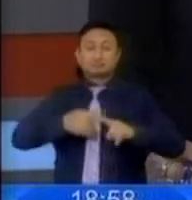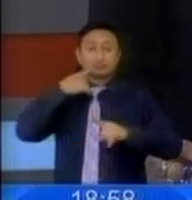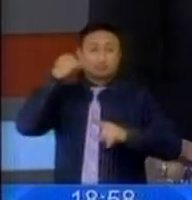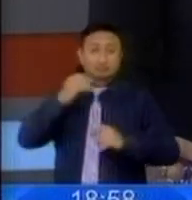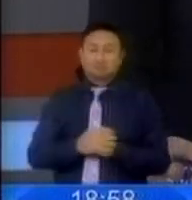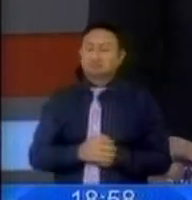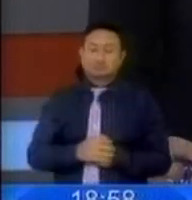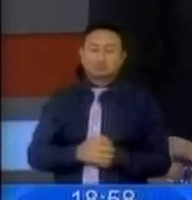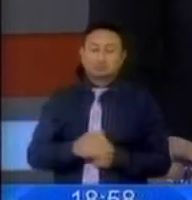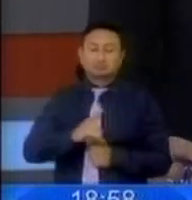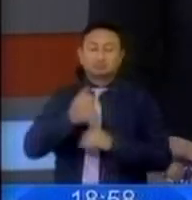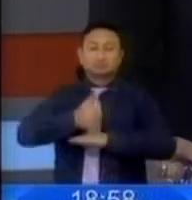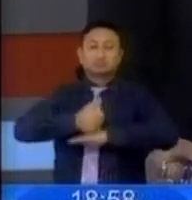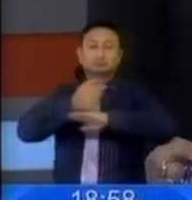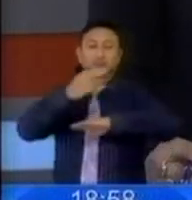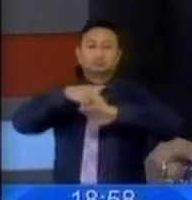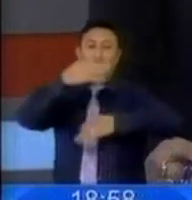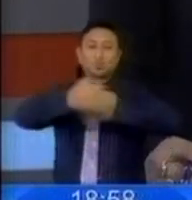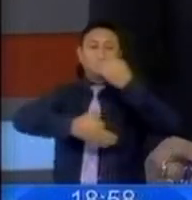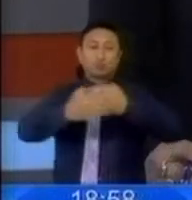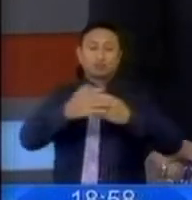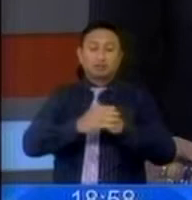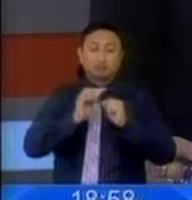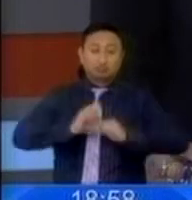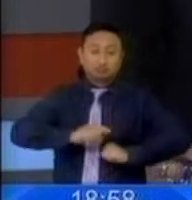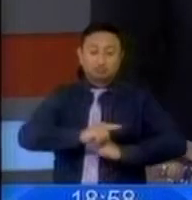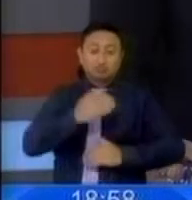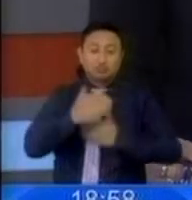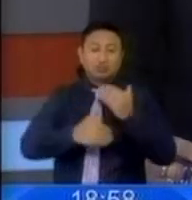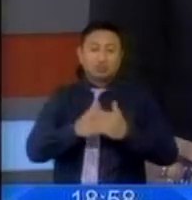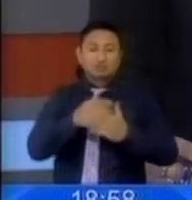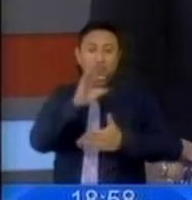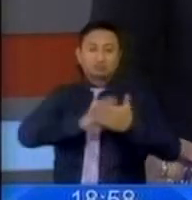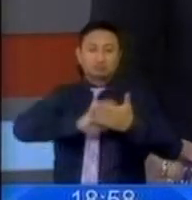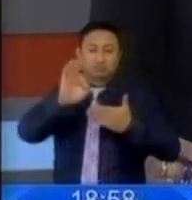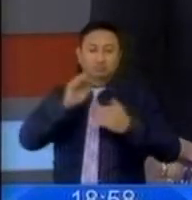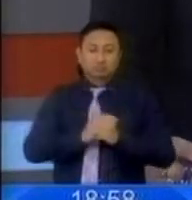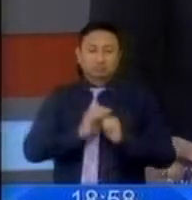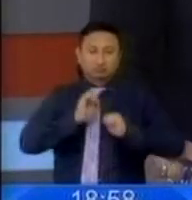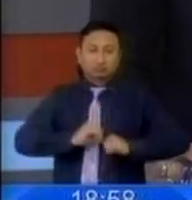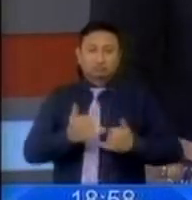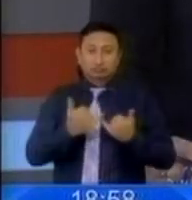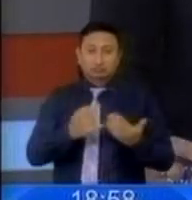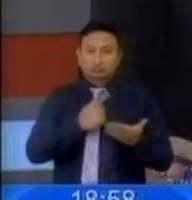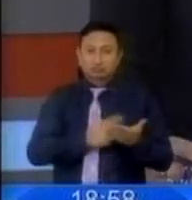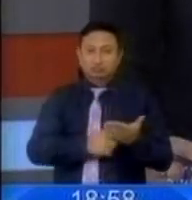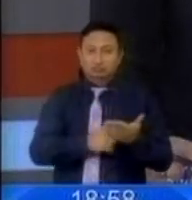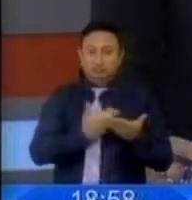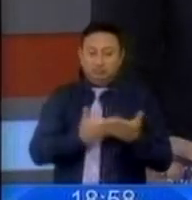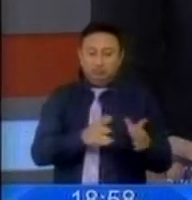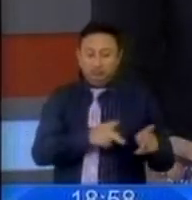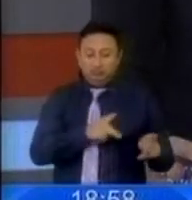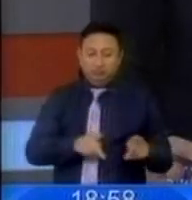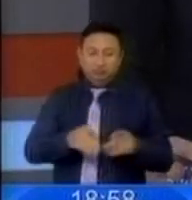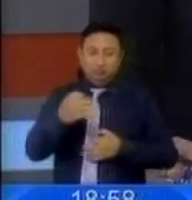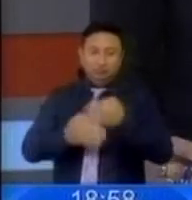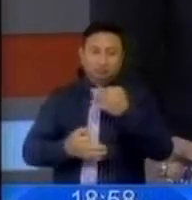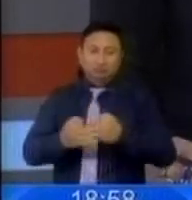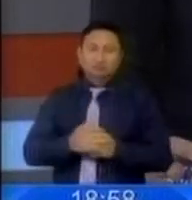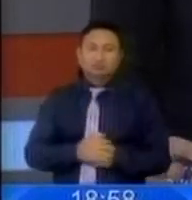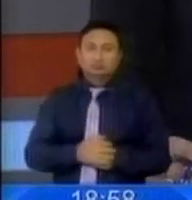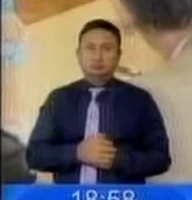en la Corte Nacional de Justicia se calificó la validez del proceso como parte de la audiencia evaluatoria y preparatoria de